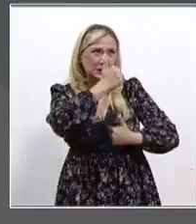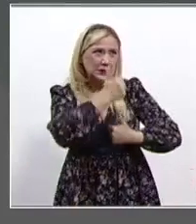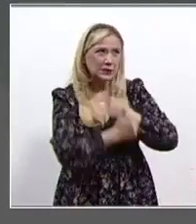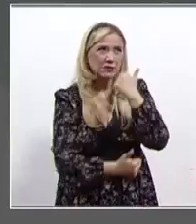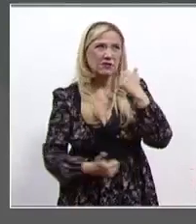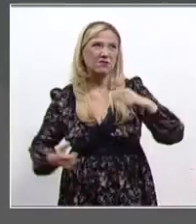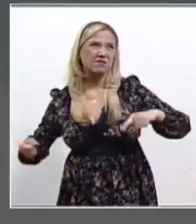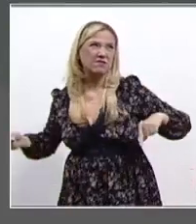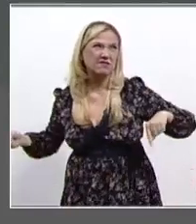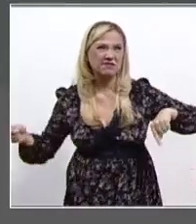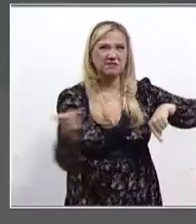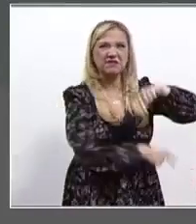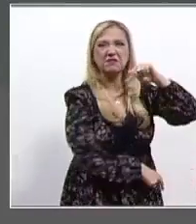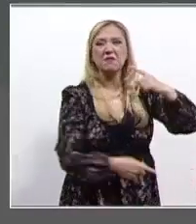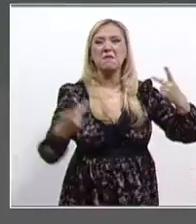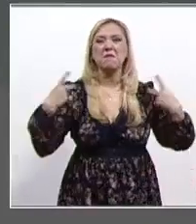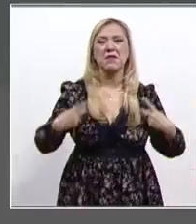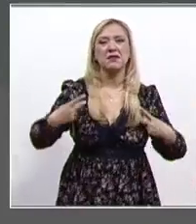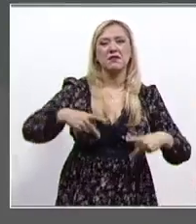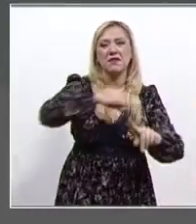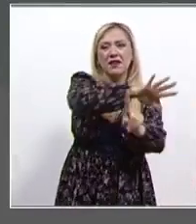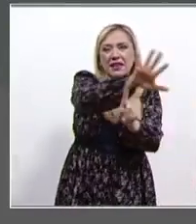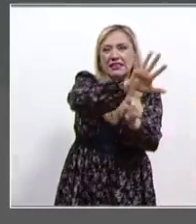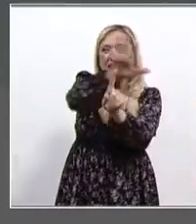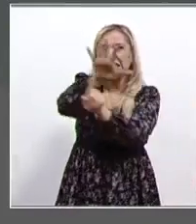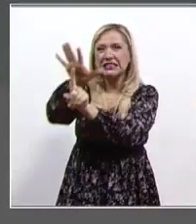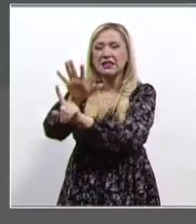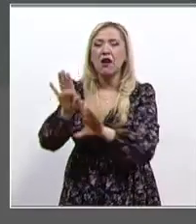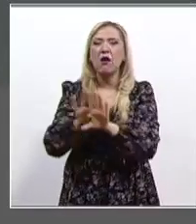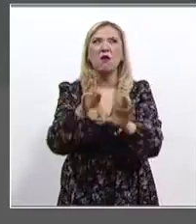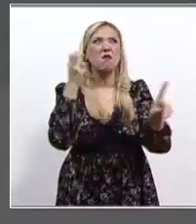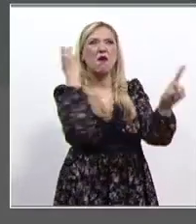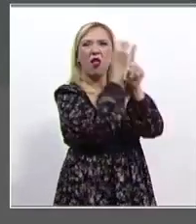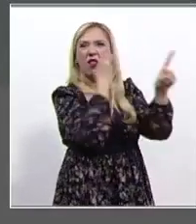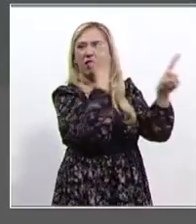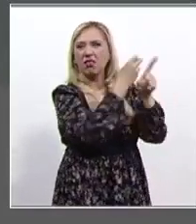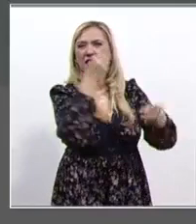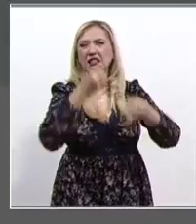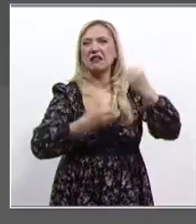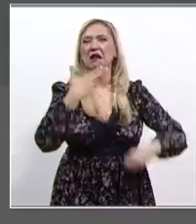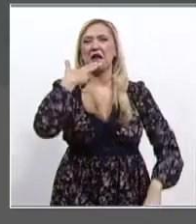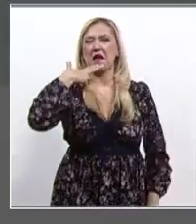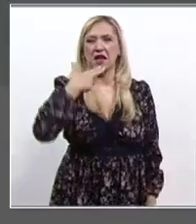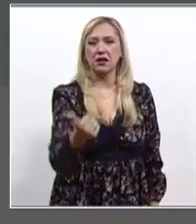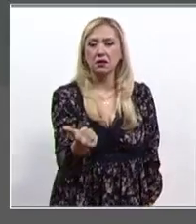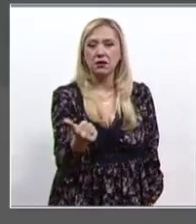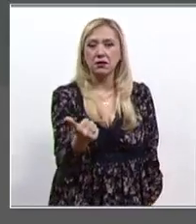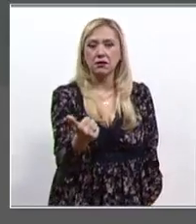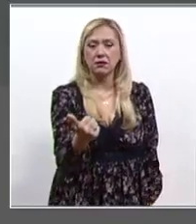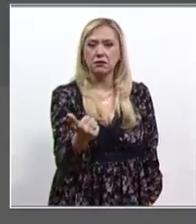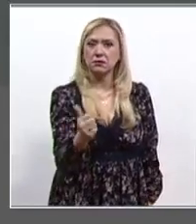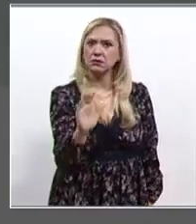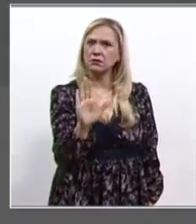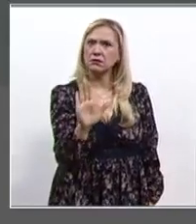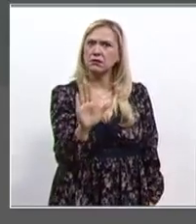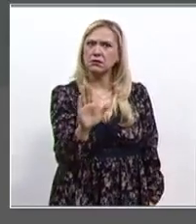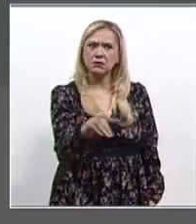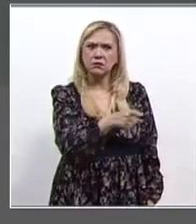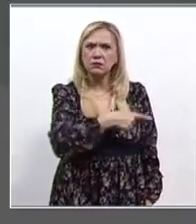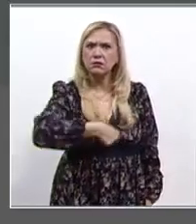la confianza de la sociedad en los sistemas judiciales dejan en